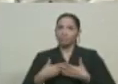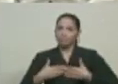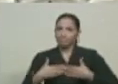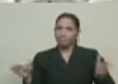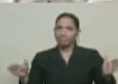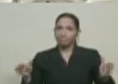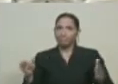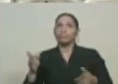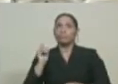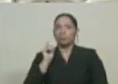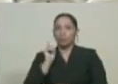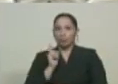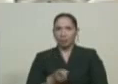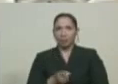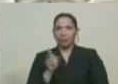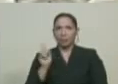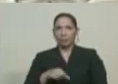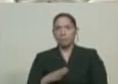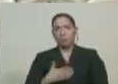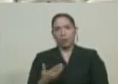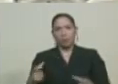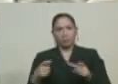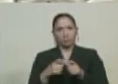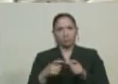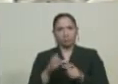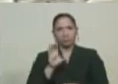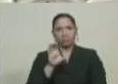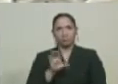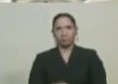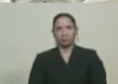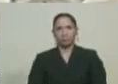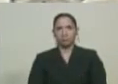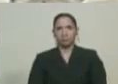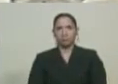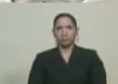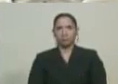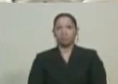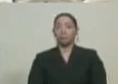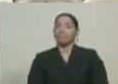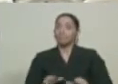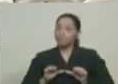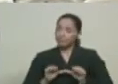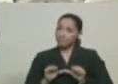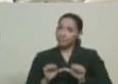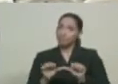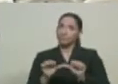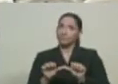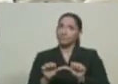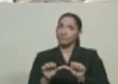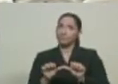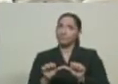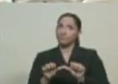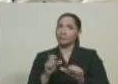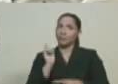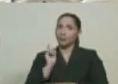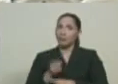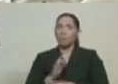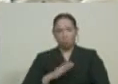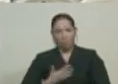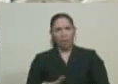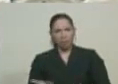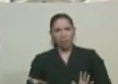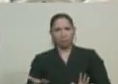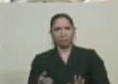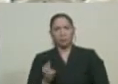también pueden sacar el carnet de la patria. Pero el censo también continúa en línea. Recuerden que ustedes pueden acceder